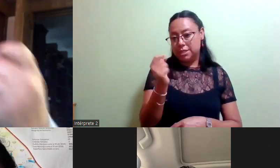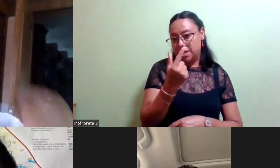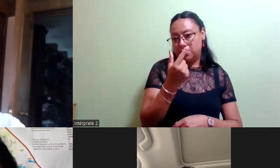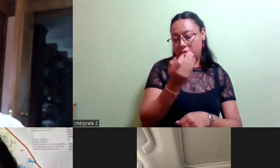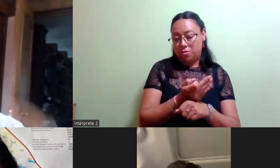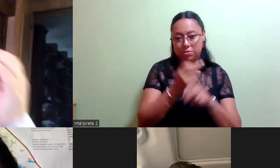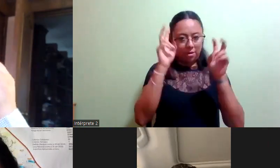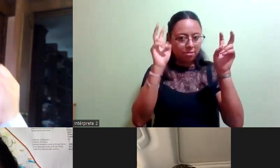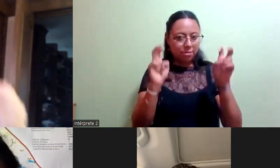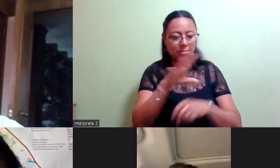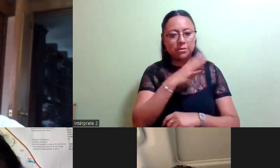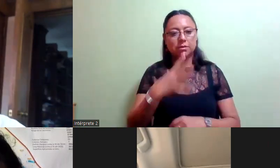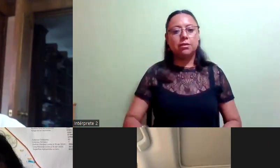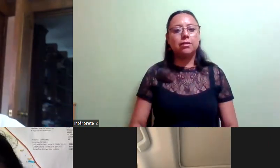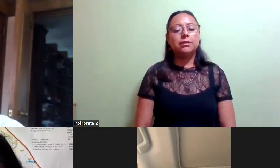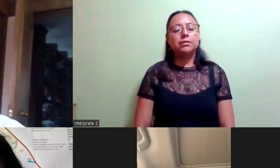generales?